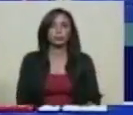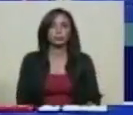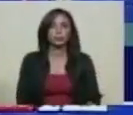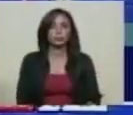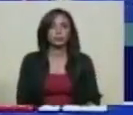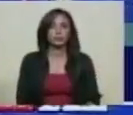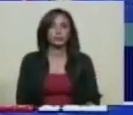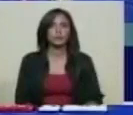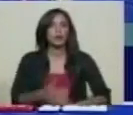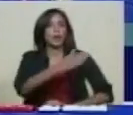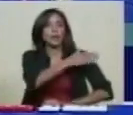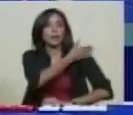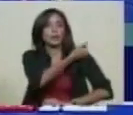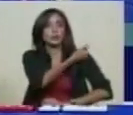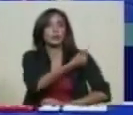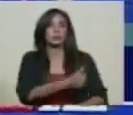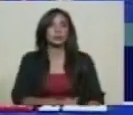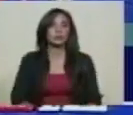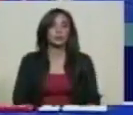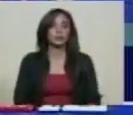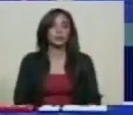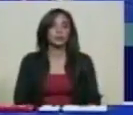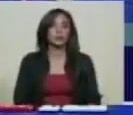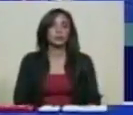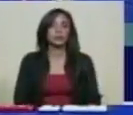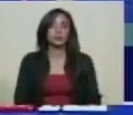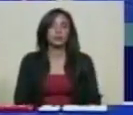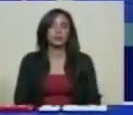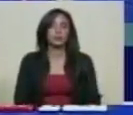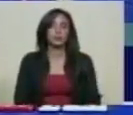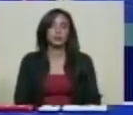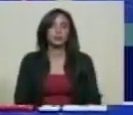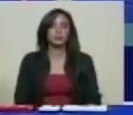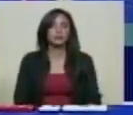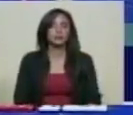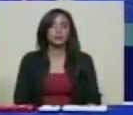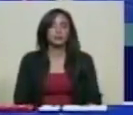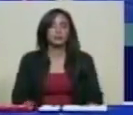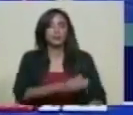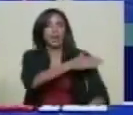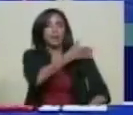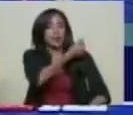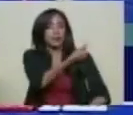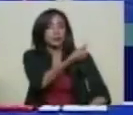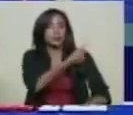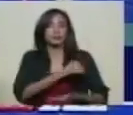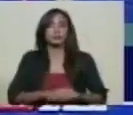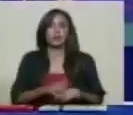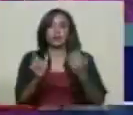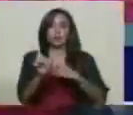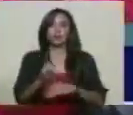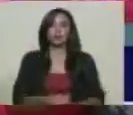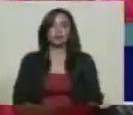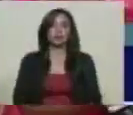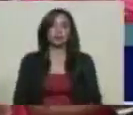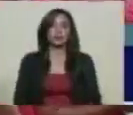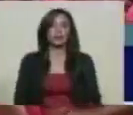Dirección Nacional de la Juventud del Partido Socialista Unido de Venezuela.